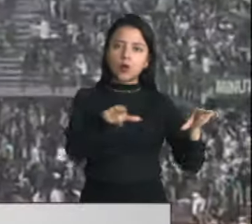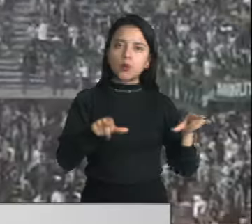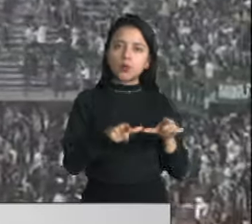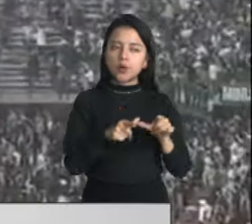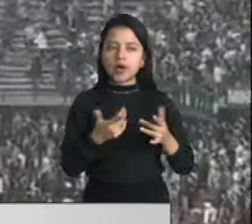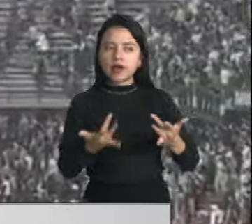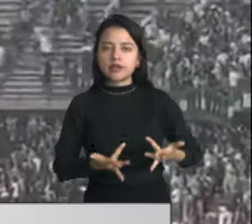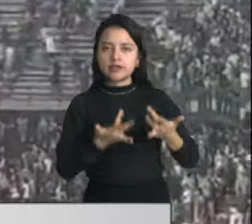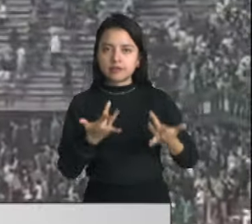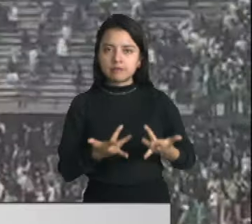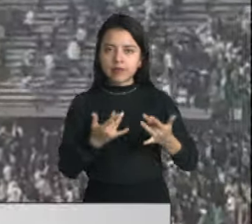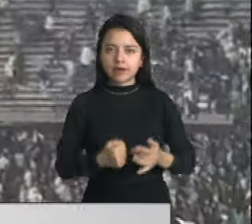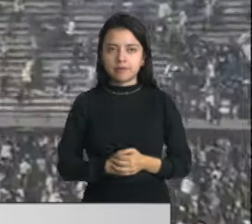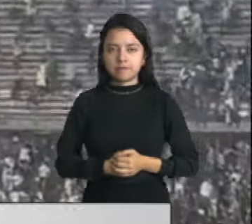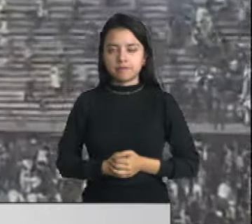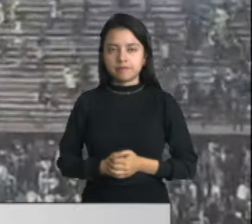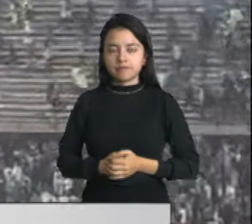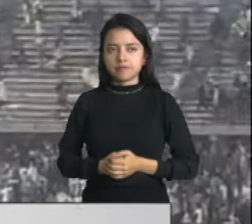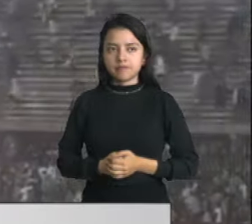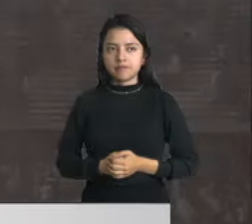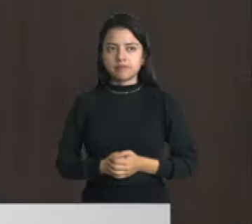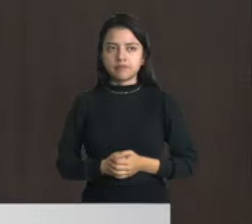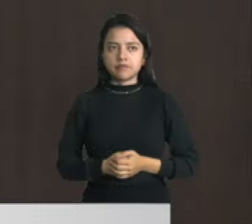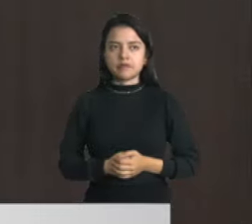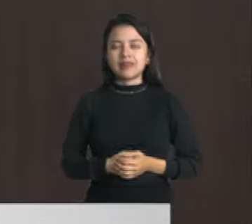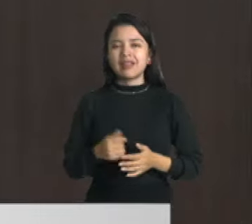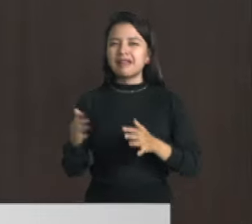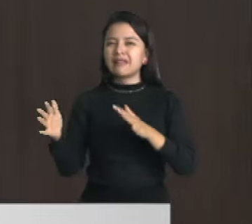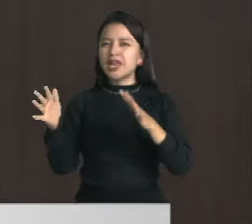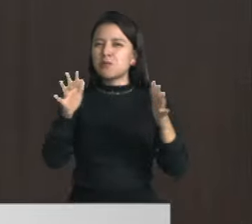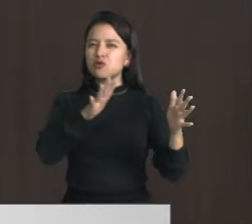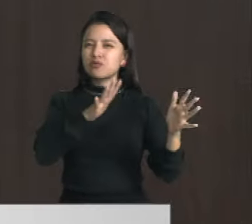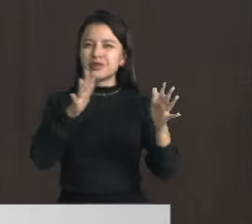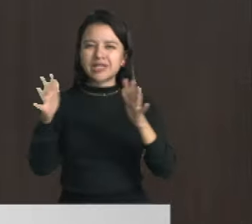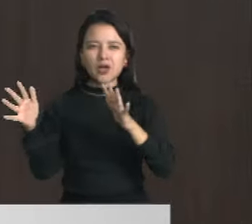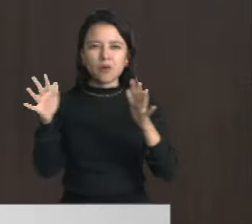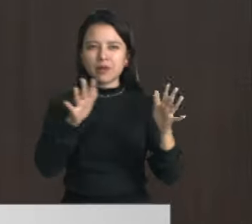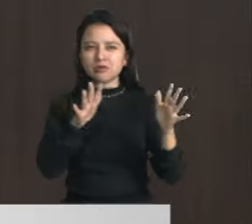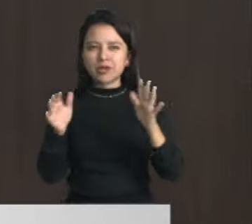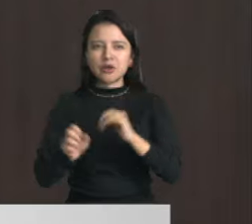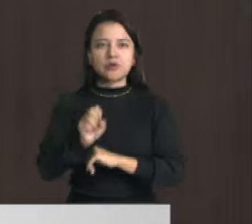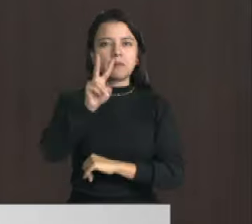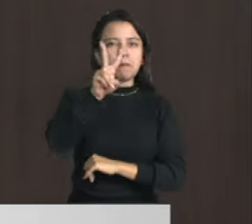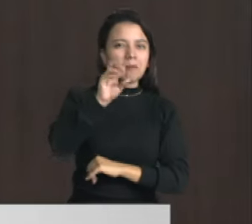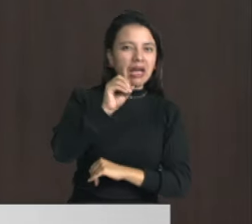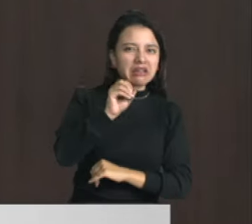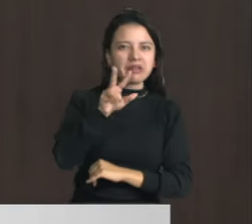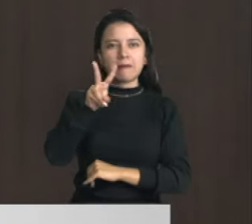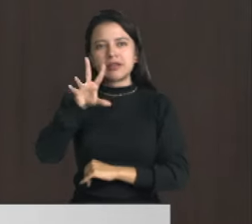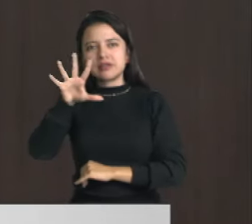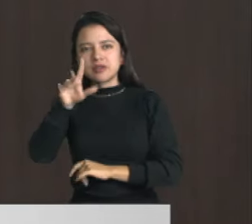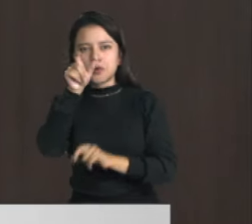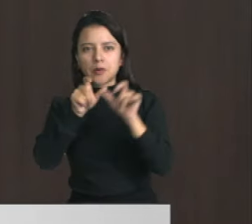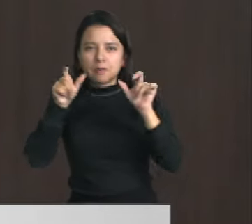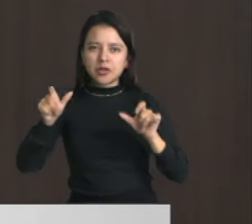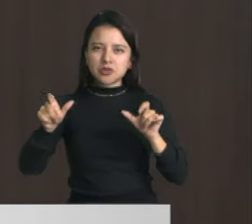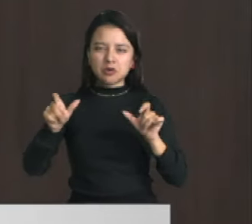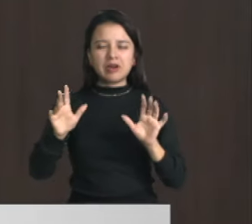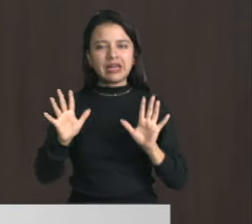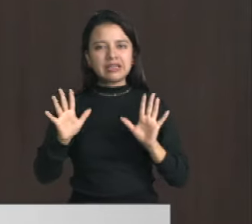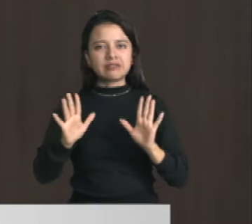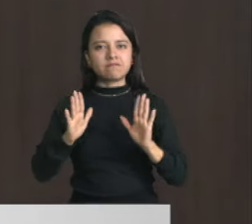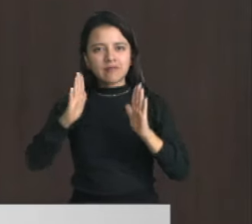y comunicó el número de heridos. Tenemos un estimativo de aproximadamente entre 20 a 25 personas que fueron valoradas